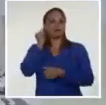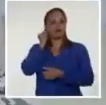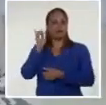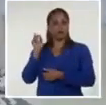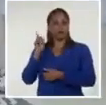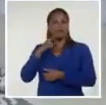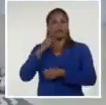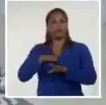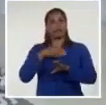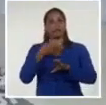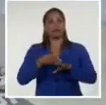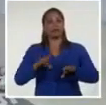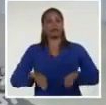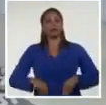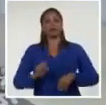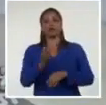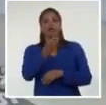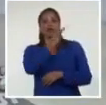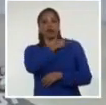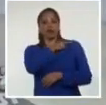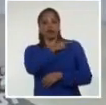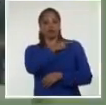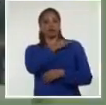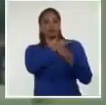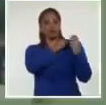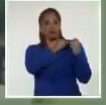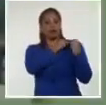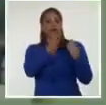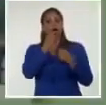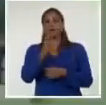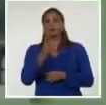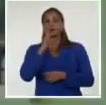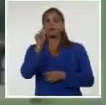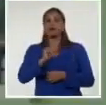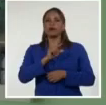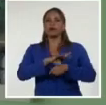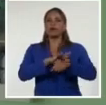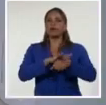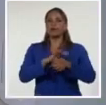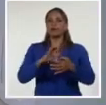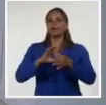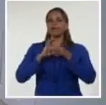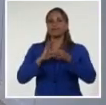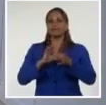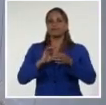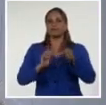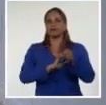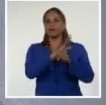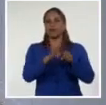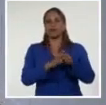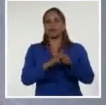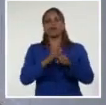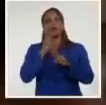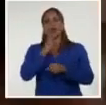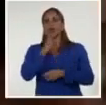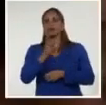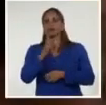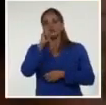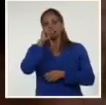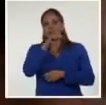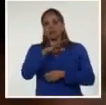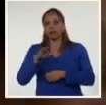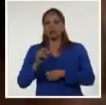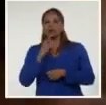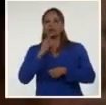que tras asumir durante 2 años la atención de los pacientes graves por COVID-19, se ocupa de niños sospechosos o confirmados al